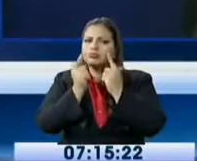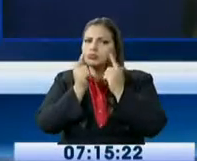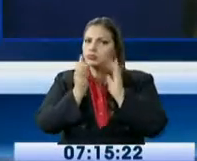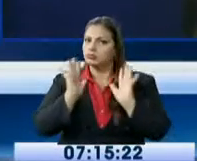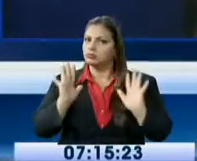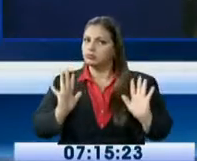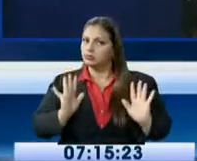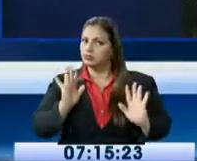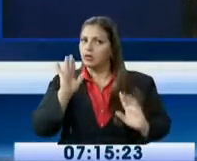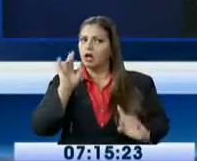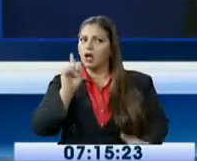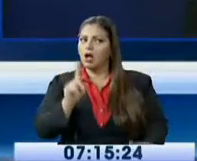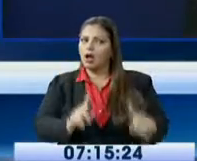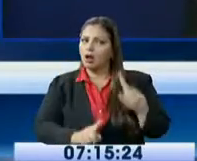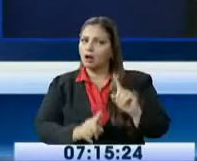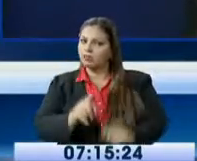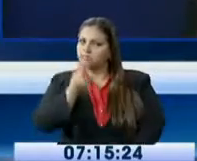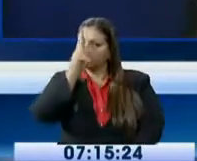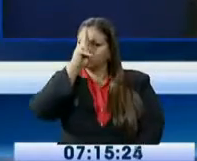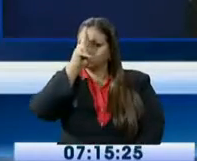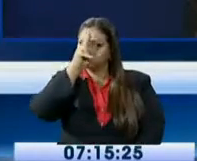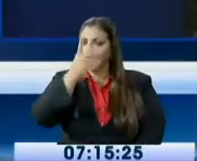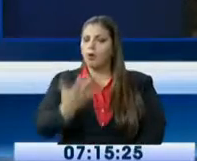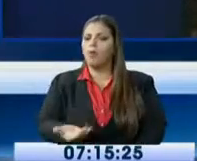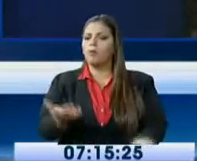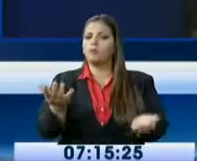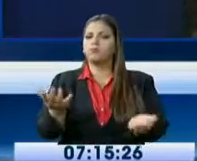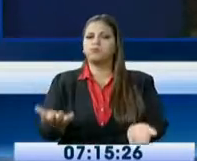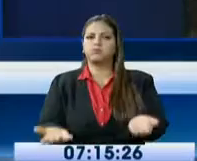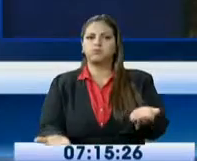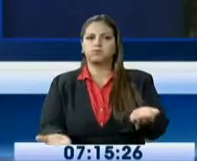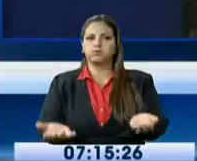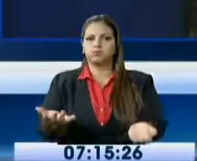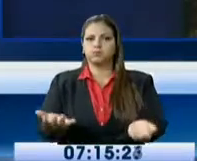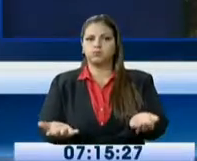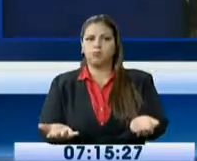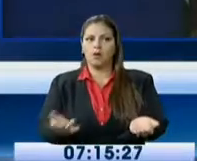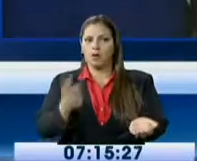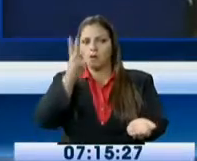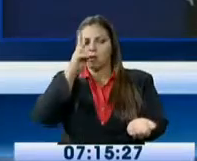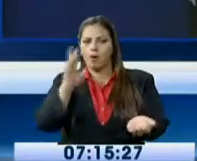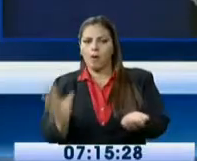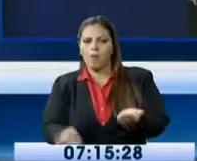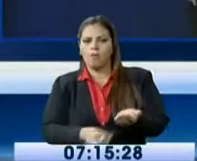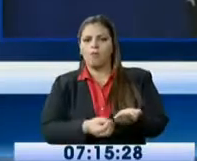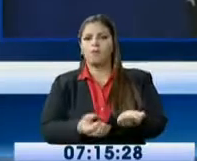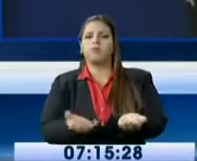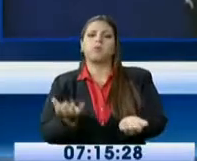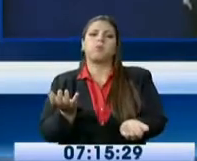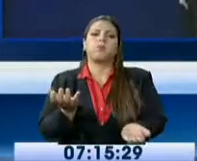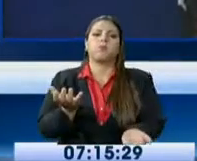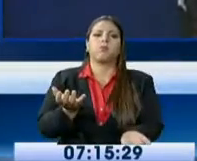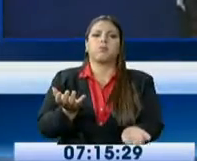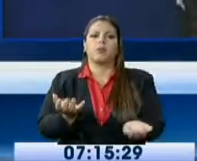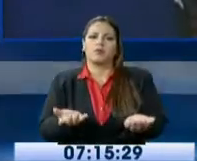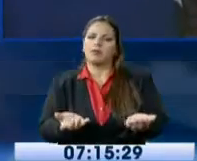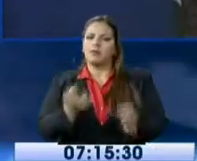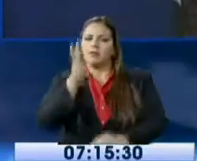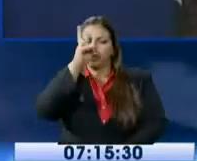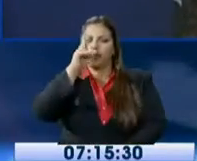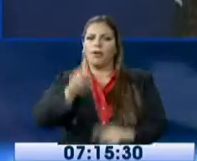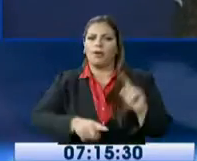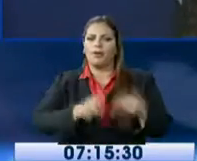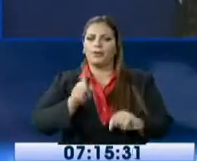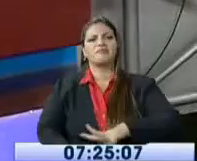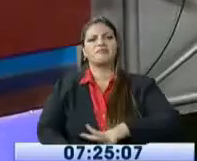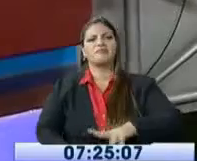ahí las cosas están bien, pero nosotros no está tan bien que digamos. Por supuesto. Así siempre que es bueno el efecto sorpresa, el efecto en cada sorpresa, mercado. Por supuesto. Bueno, gracias, Jorge. Más adelante